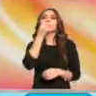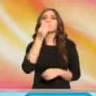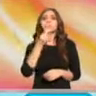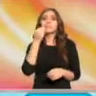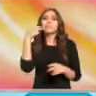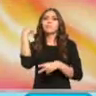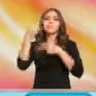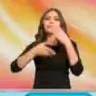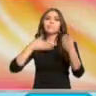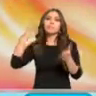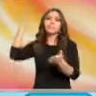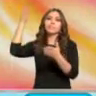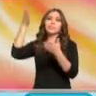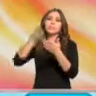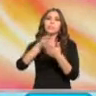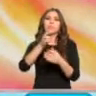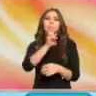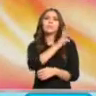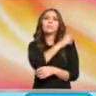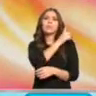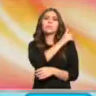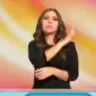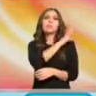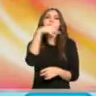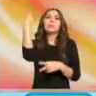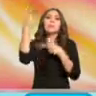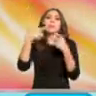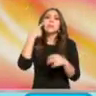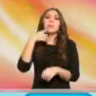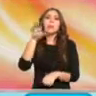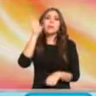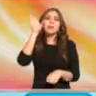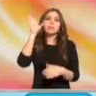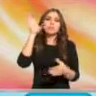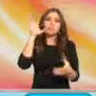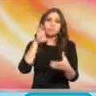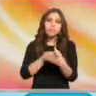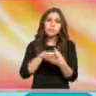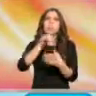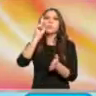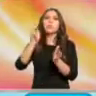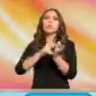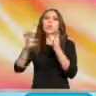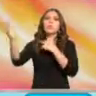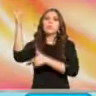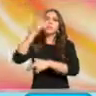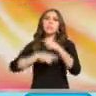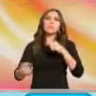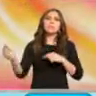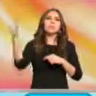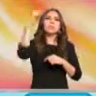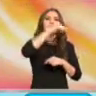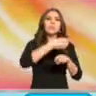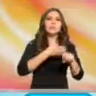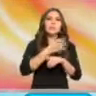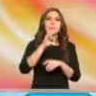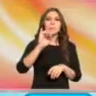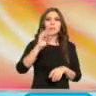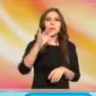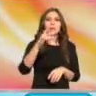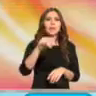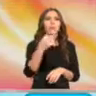en los 60, la segregación está viva. Y vuelven a Virginia, en donde ese matrimonio, el de estas 2 personas de